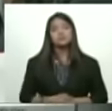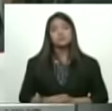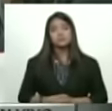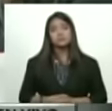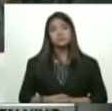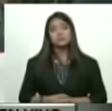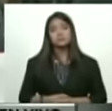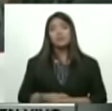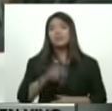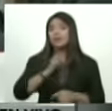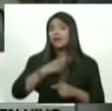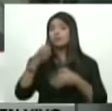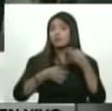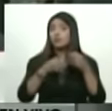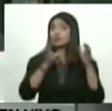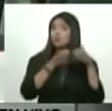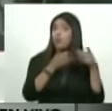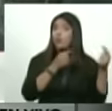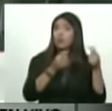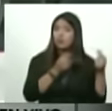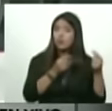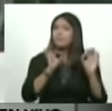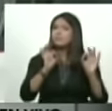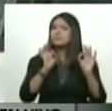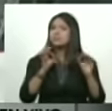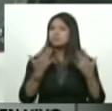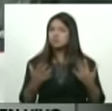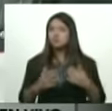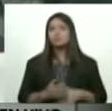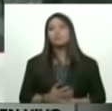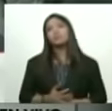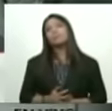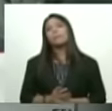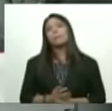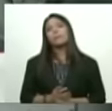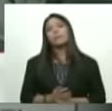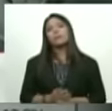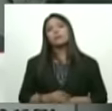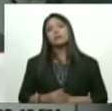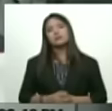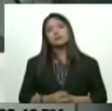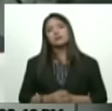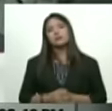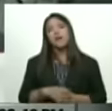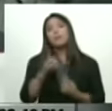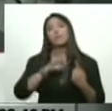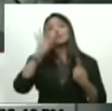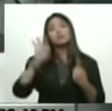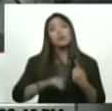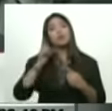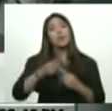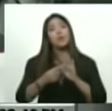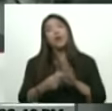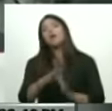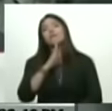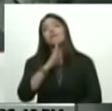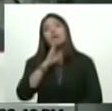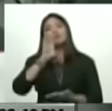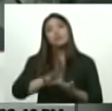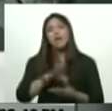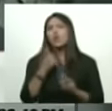debería de tocarlo su gabinete económico, ¿no? Sobre todo sobre todo el porcentaje que hay que reportar al Banco Central y cuánto